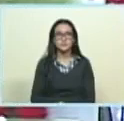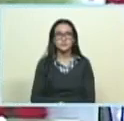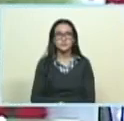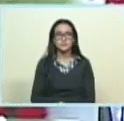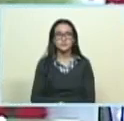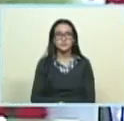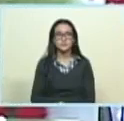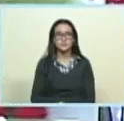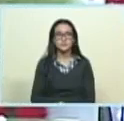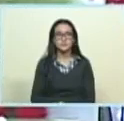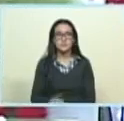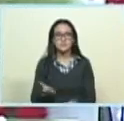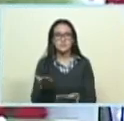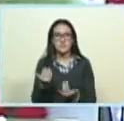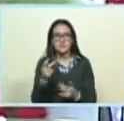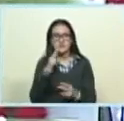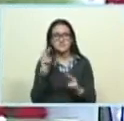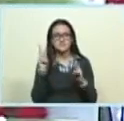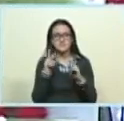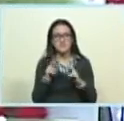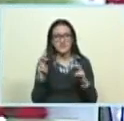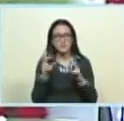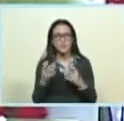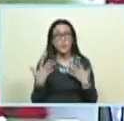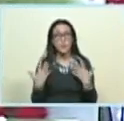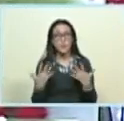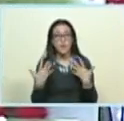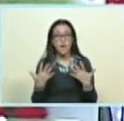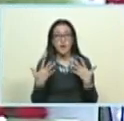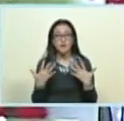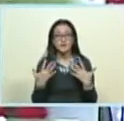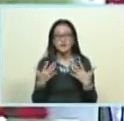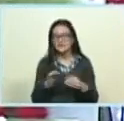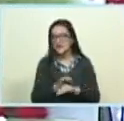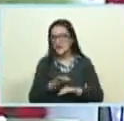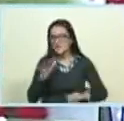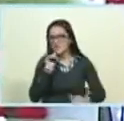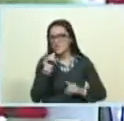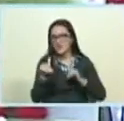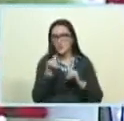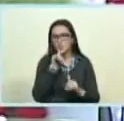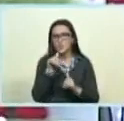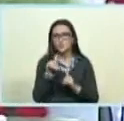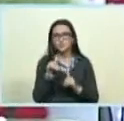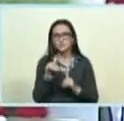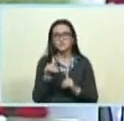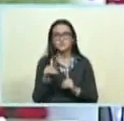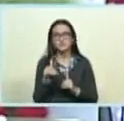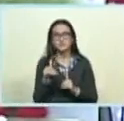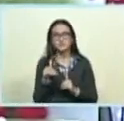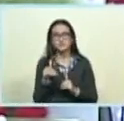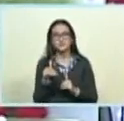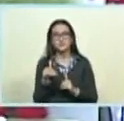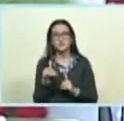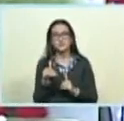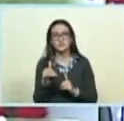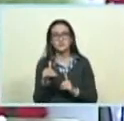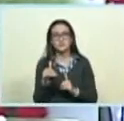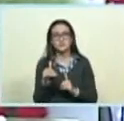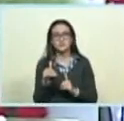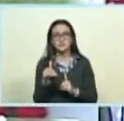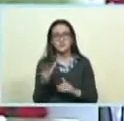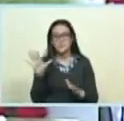solicitar una investigación urgente, dado las graves denuncias que me llegaron a las manos de